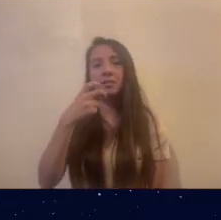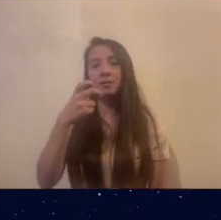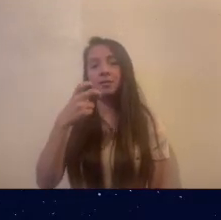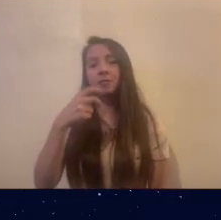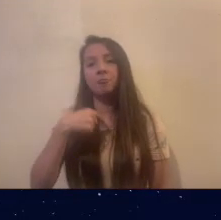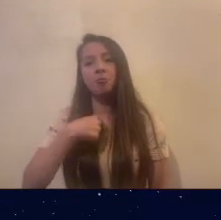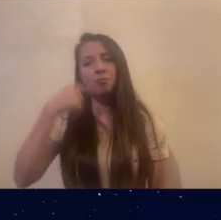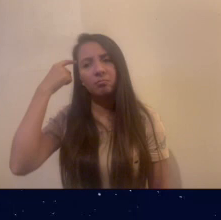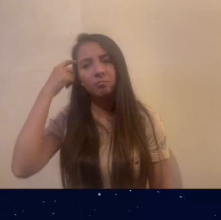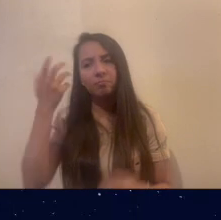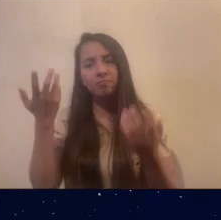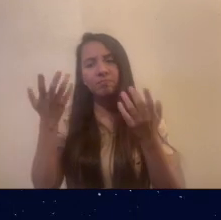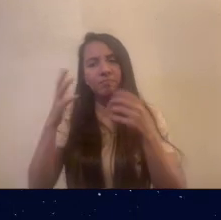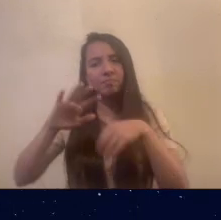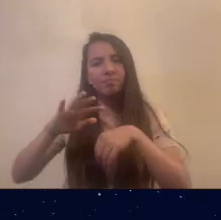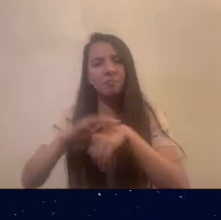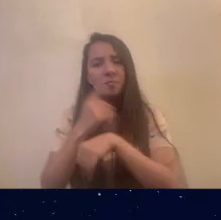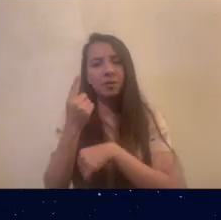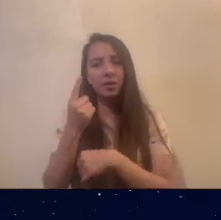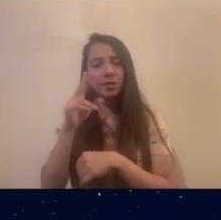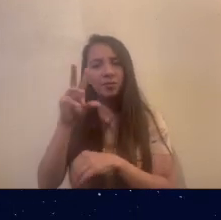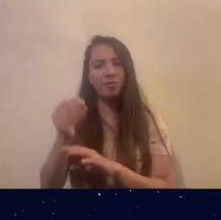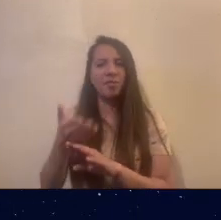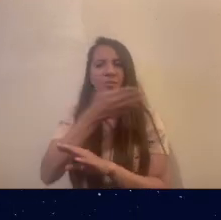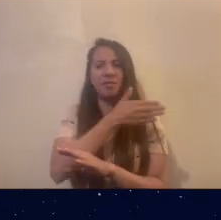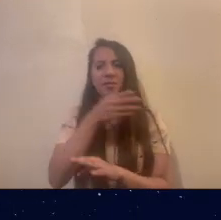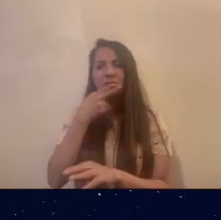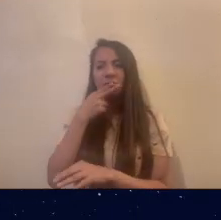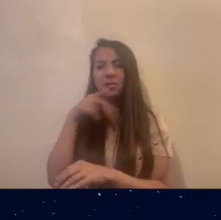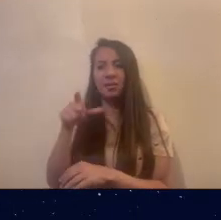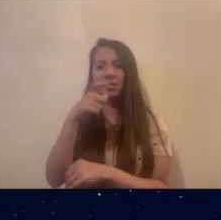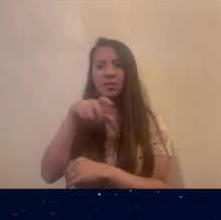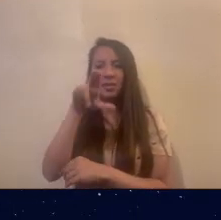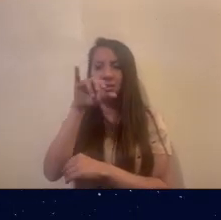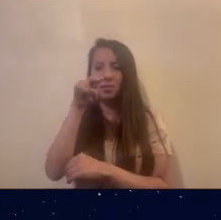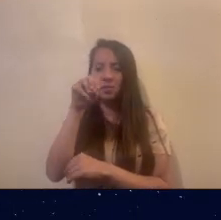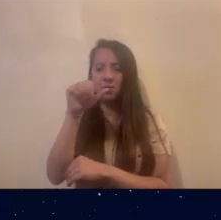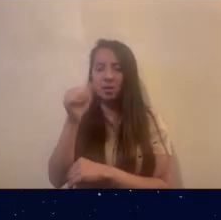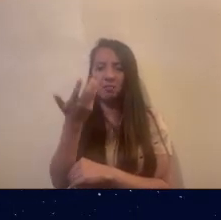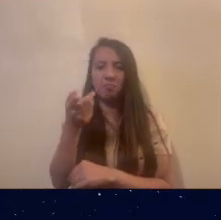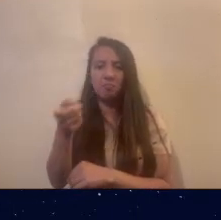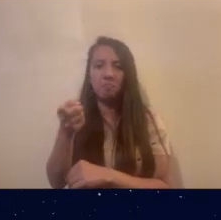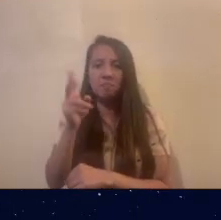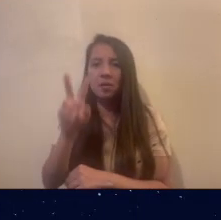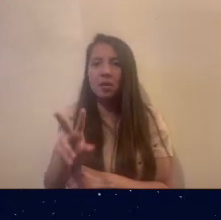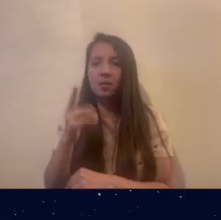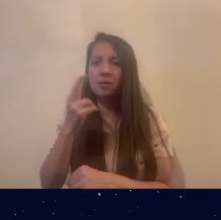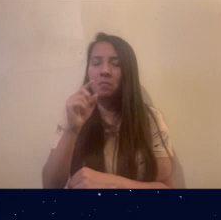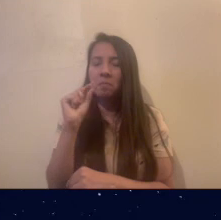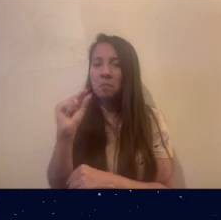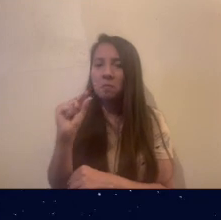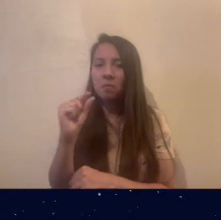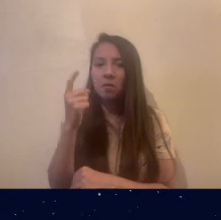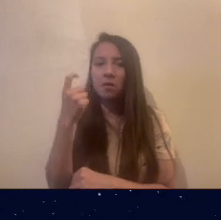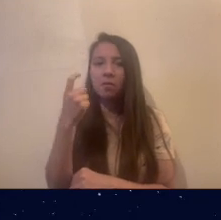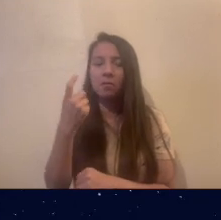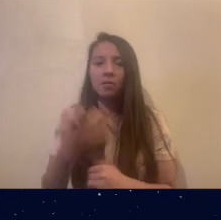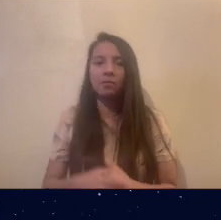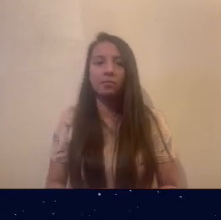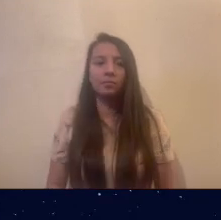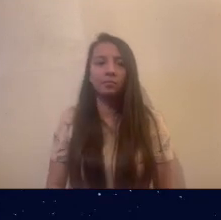que yo me hago, ¿por qué estaban experimentando, no habían experimentado con quinoa aún, siendo que requería menos